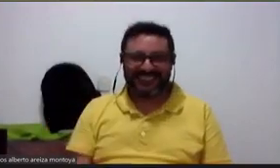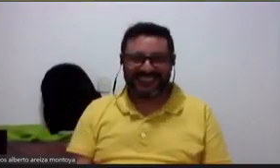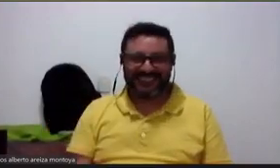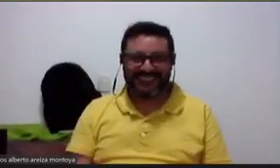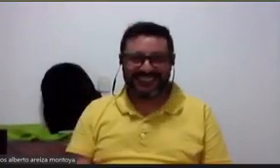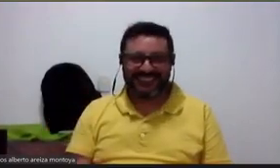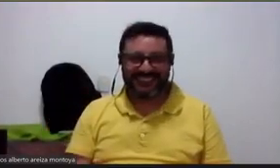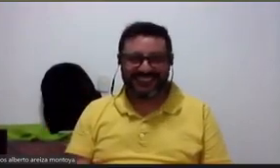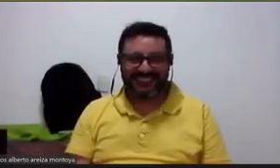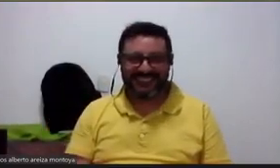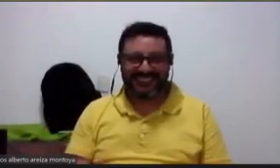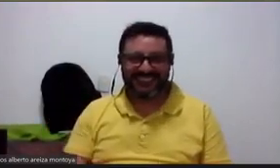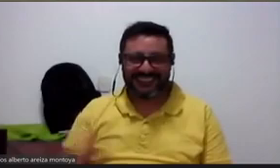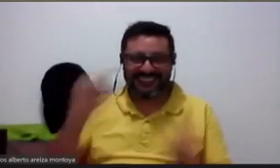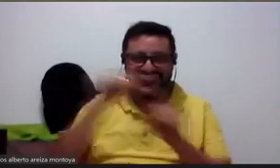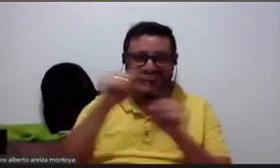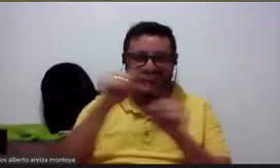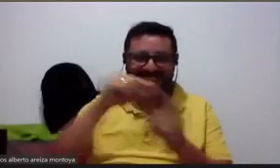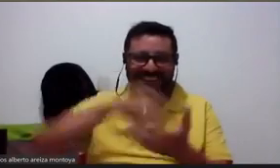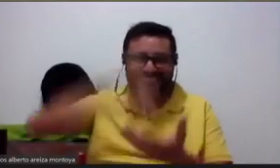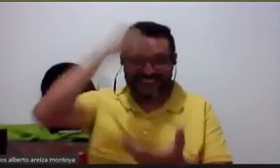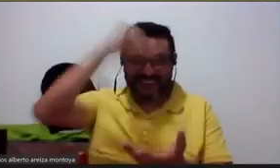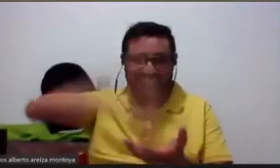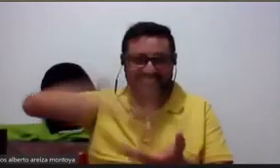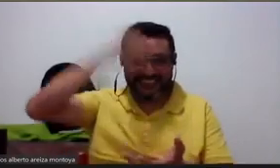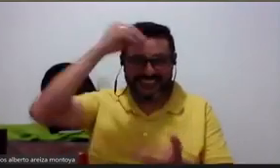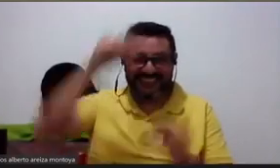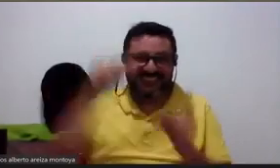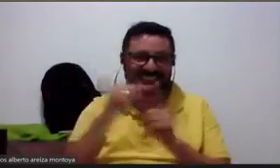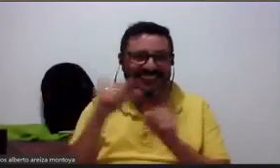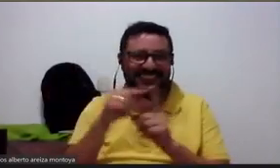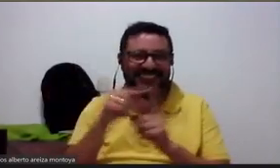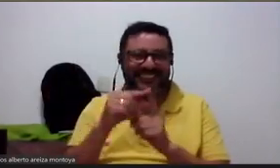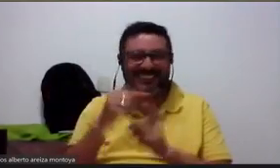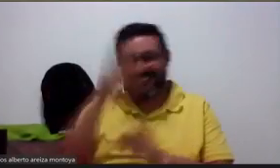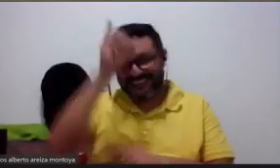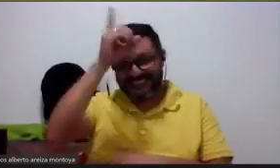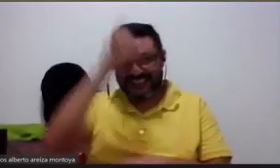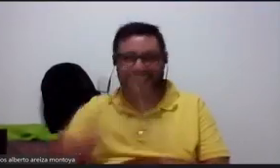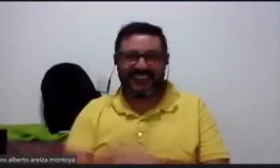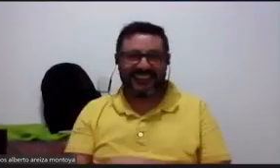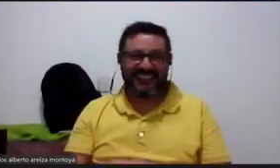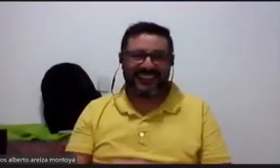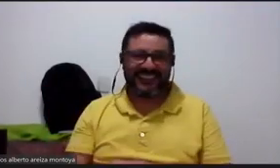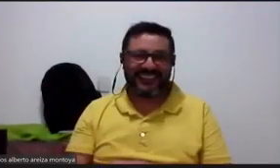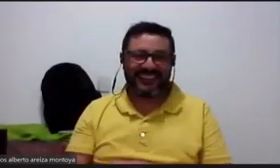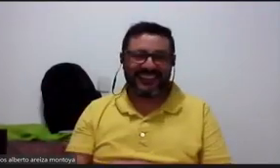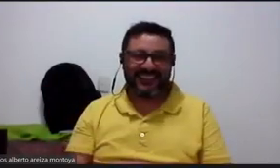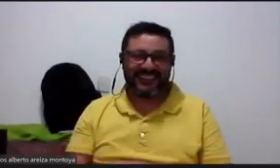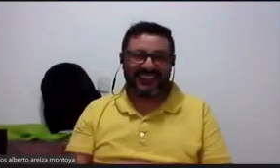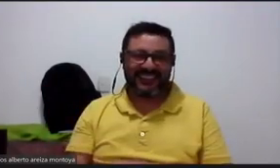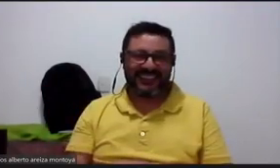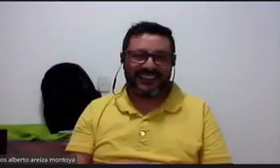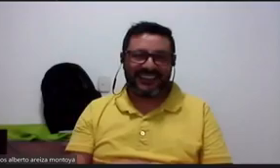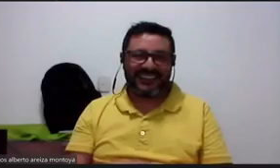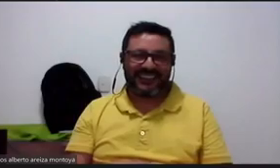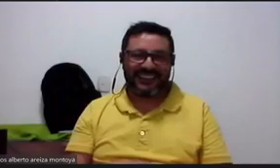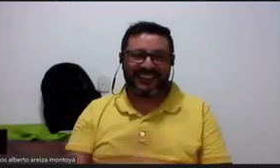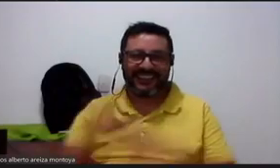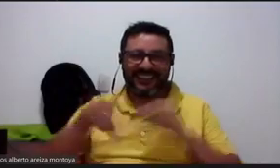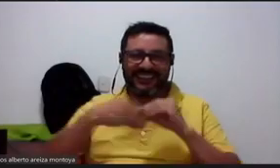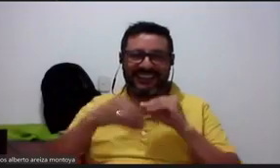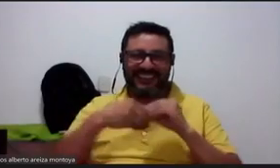te aprendiste el deporte, o te aprendiste algunas cositas más ahí con el paso por No, el el deporte colegio? y tres palabritas más